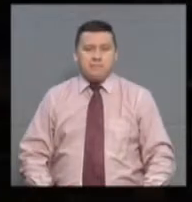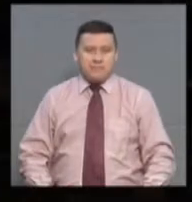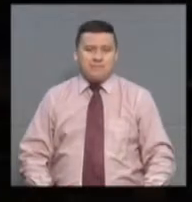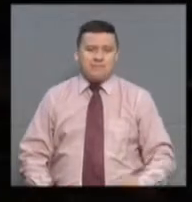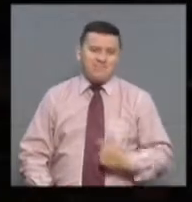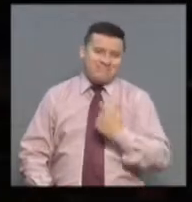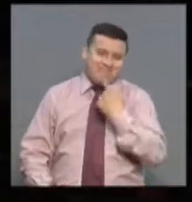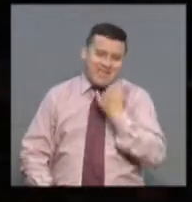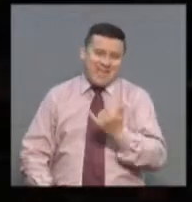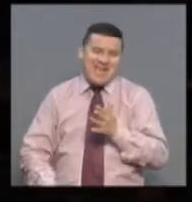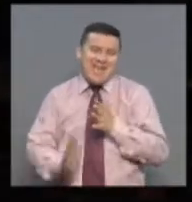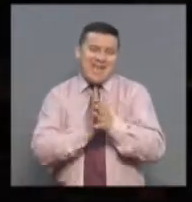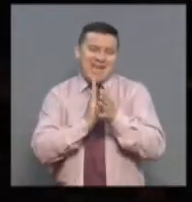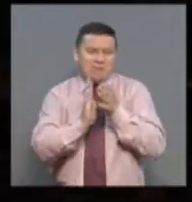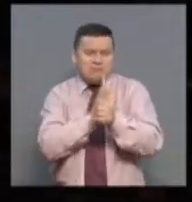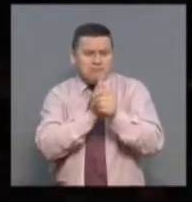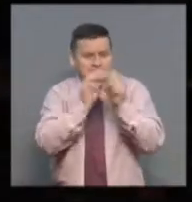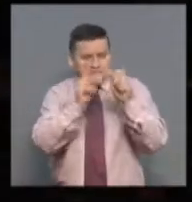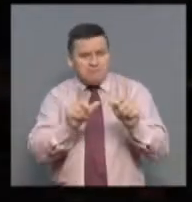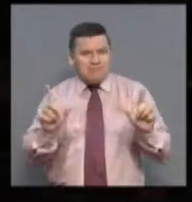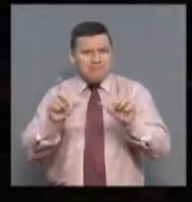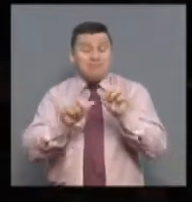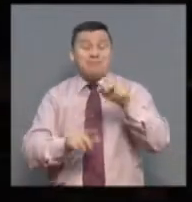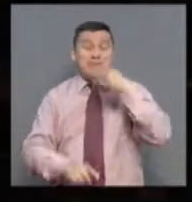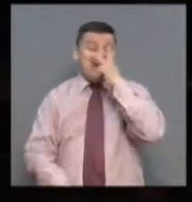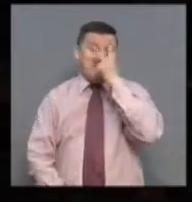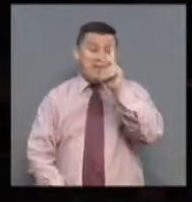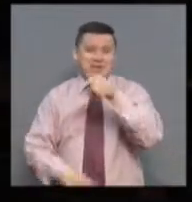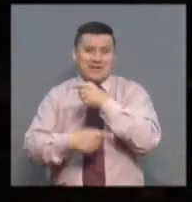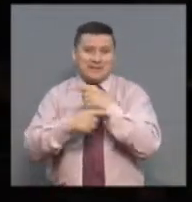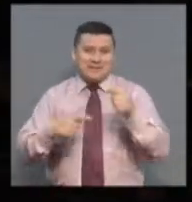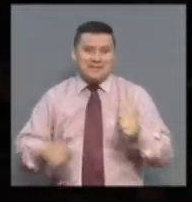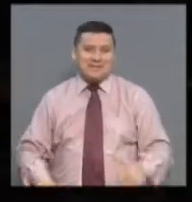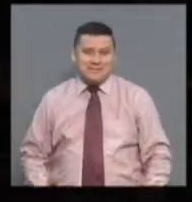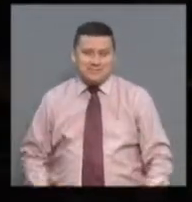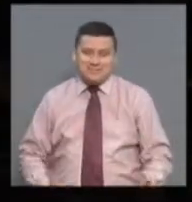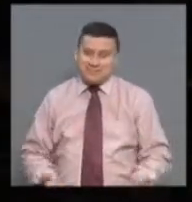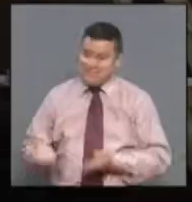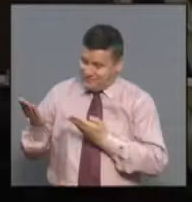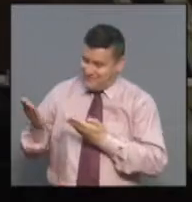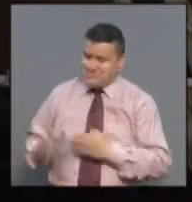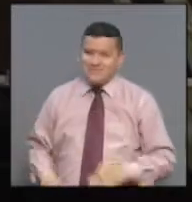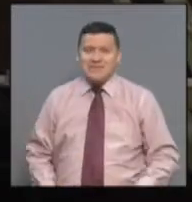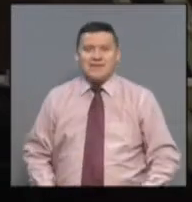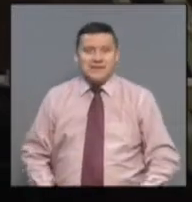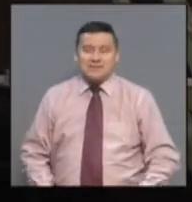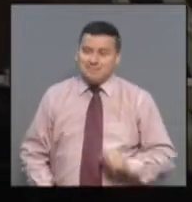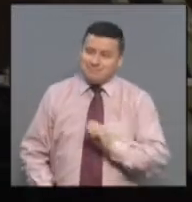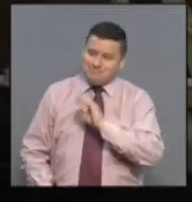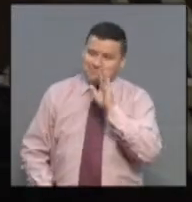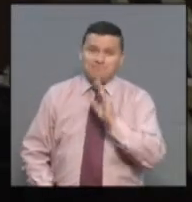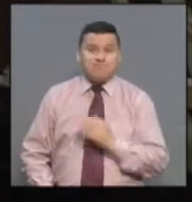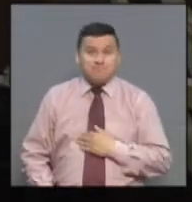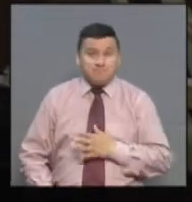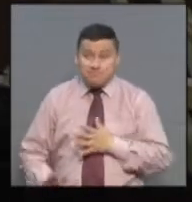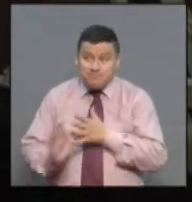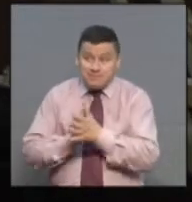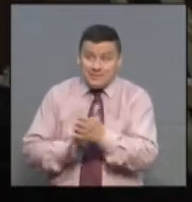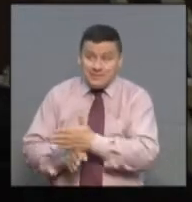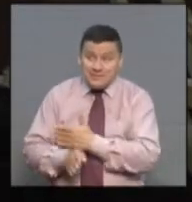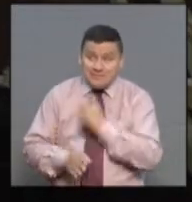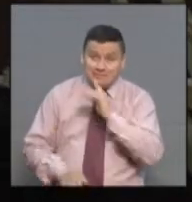Hasta aquí nuestra información en Talentos en Pantalla. Nos vemos la próxima semana. Adelante, Maritza. Claro que sí, Carolina. Y le cuento